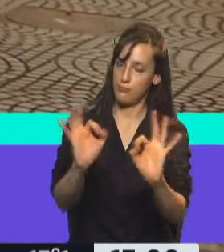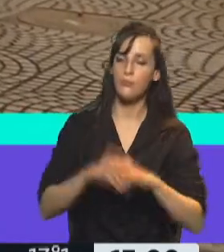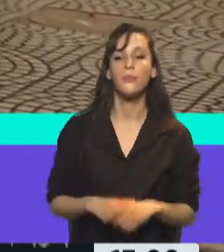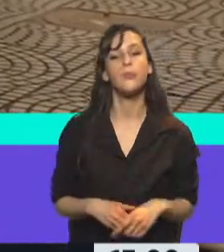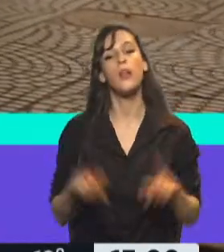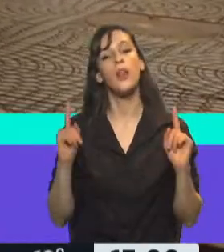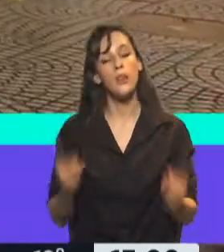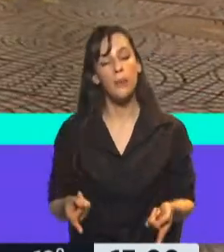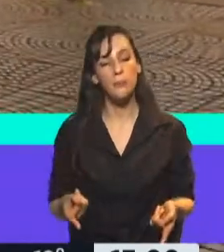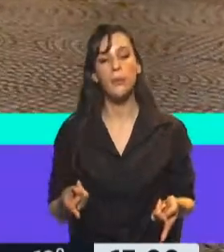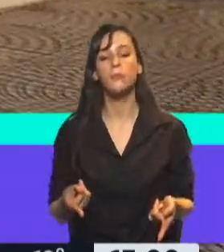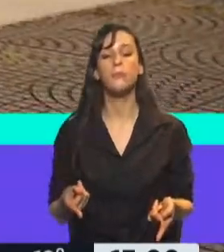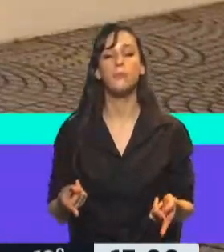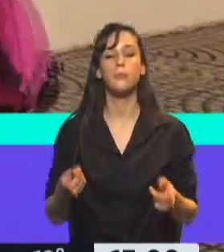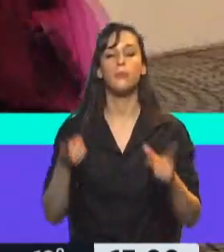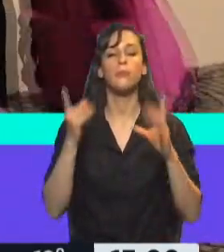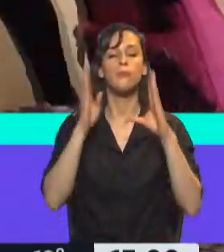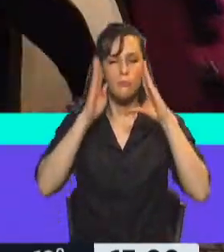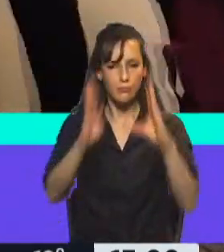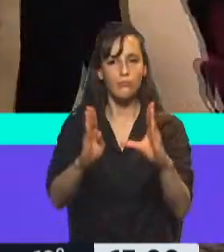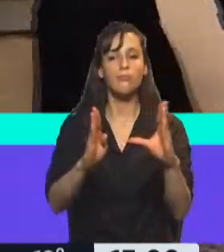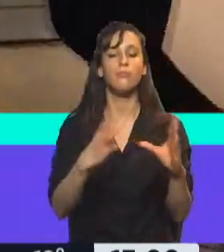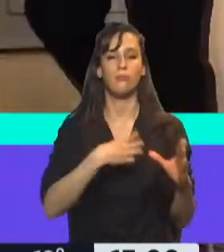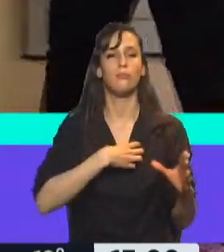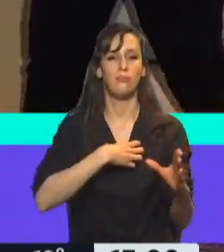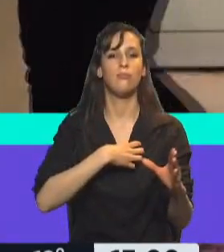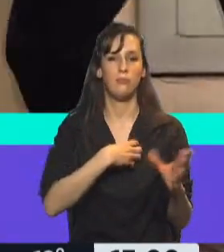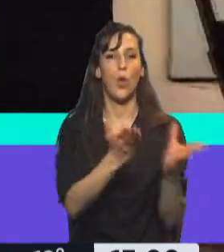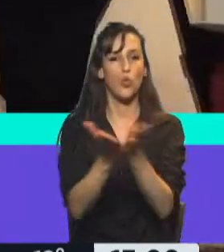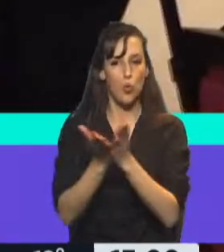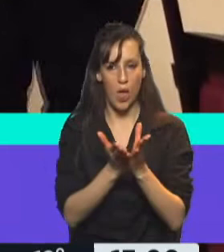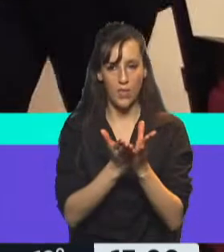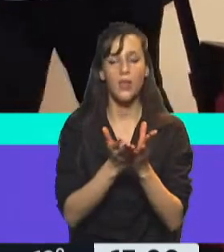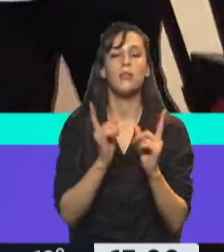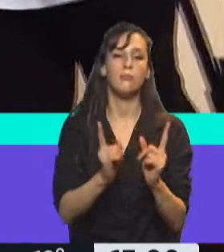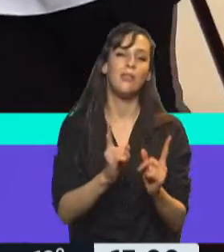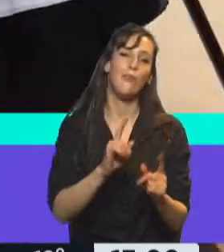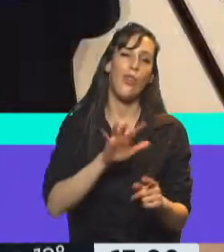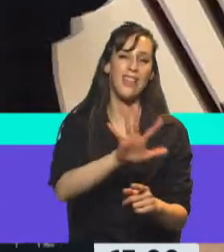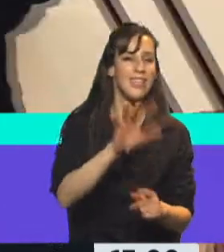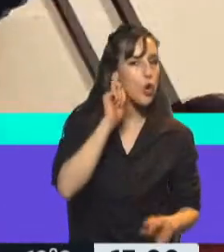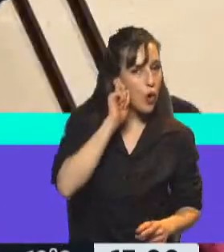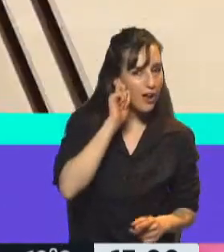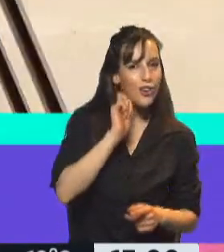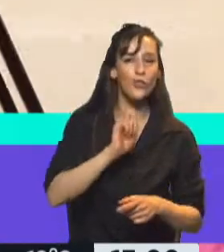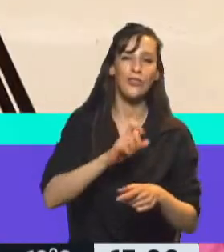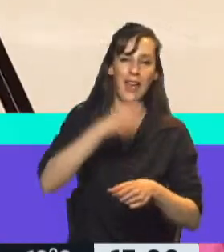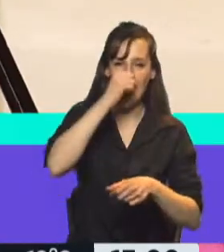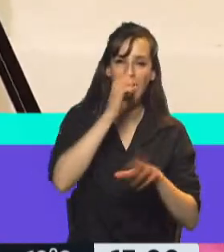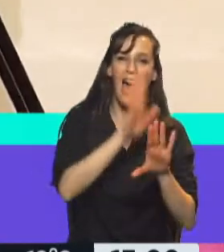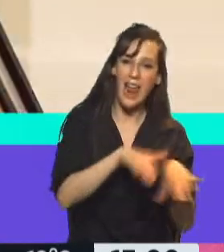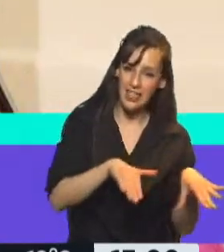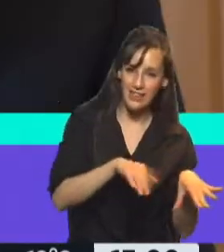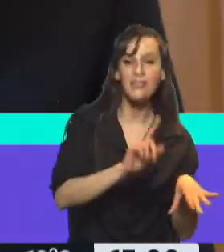poner el foco en los estudiantes que están terminando a nivel tanto la educación inicial sala de cinco como los que están terminando el primario